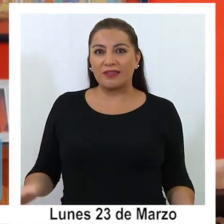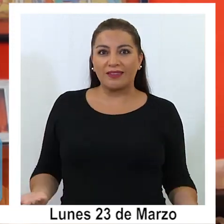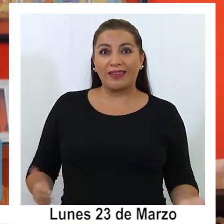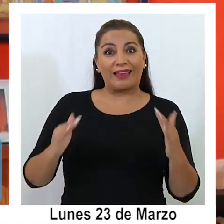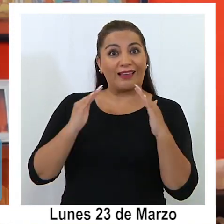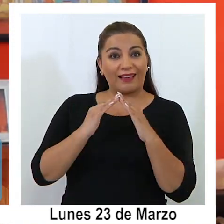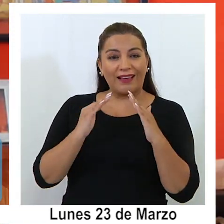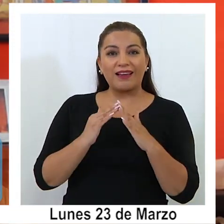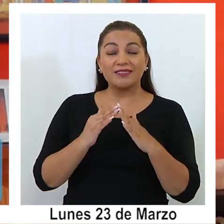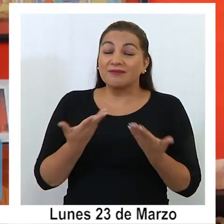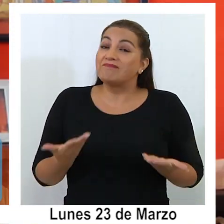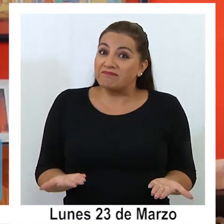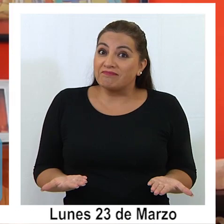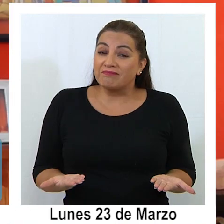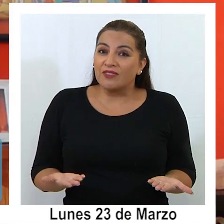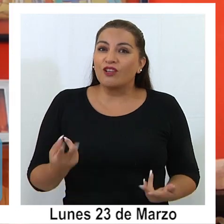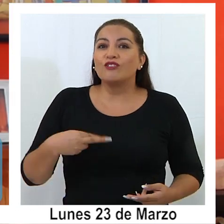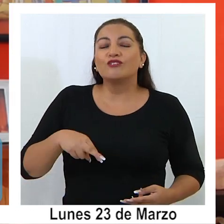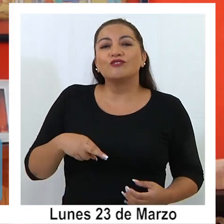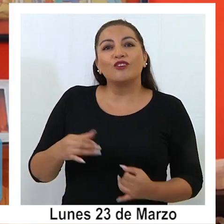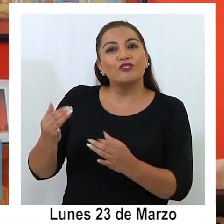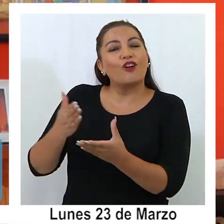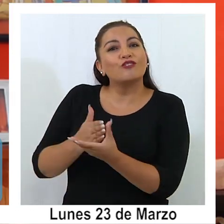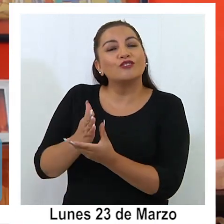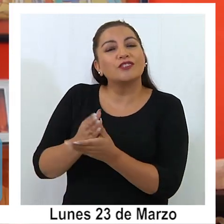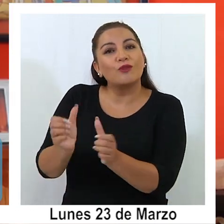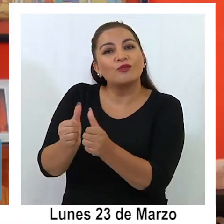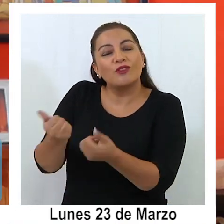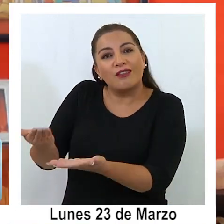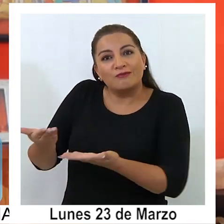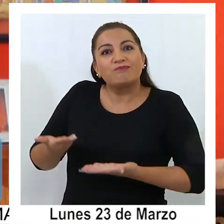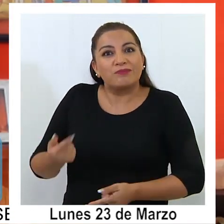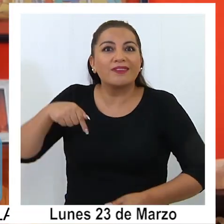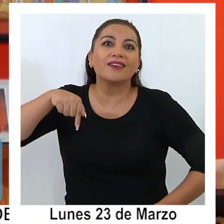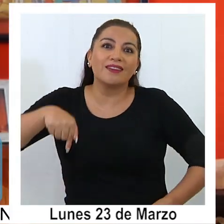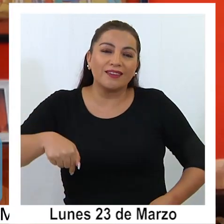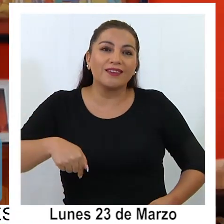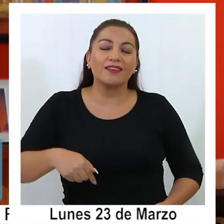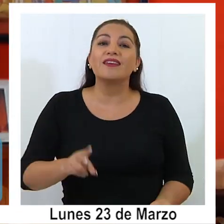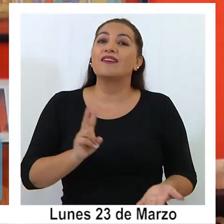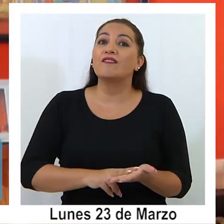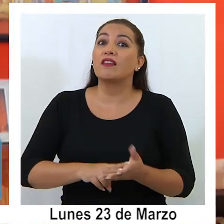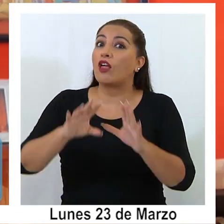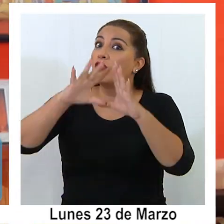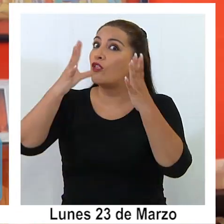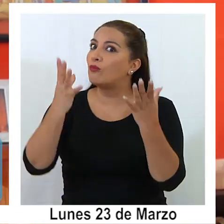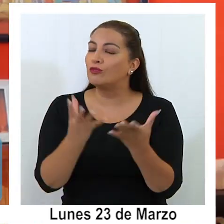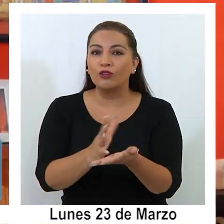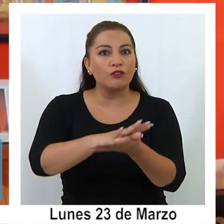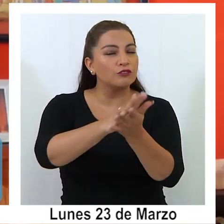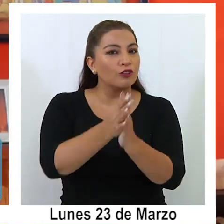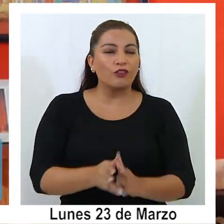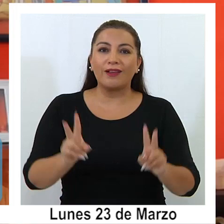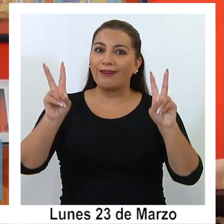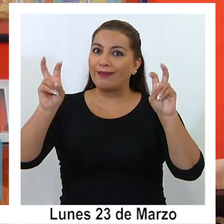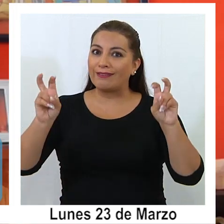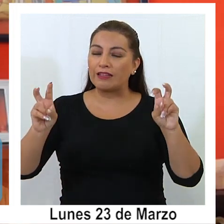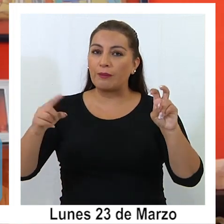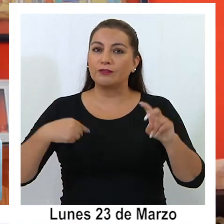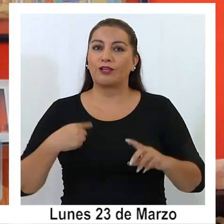nuestro hogar, ¿cierto? Siguiendo las recomendaciones de las autoridades de nuestro país y en realidad del mundo entero sobre